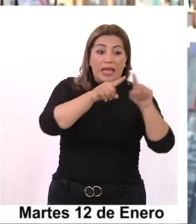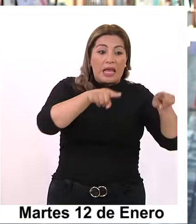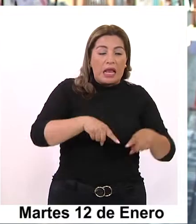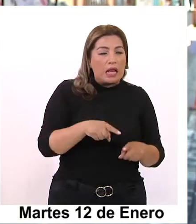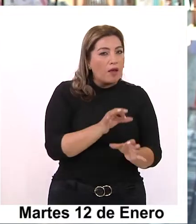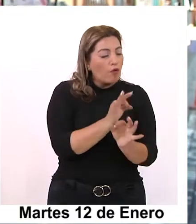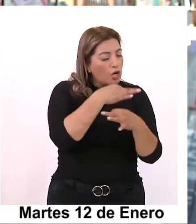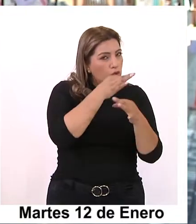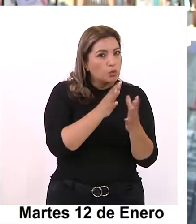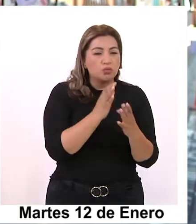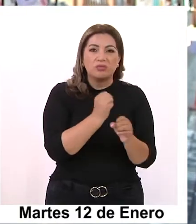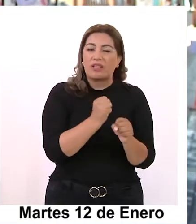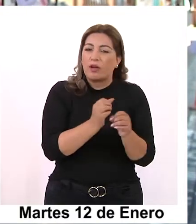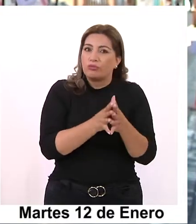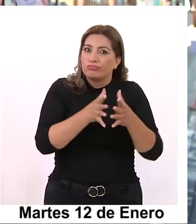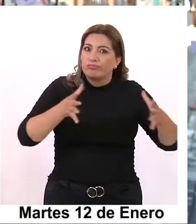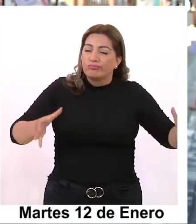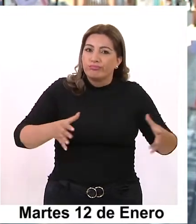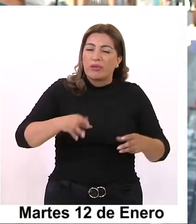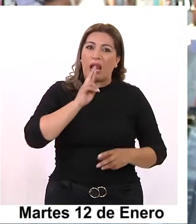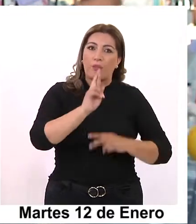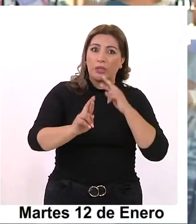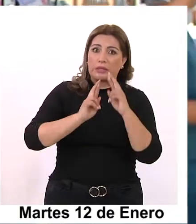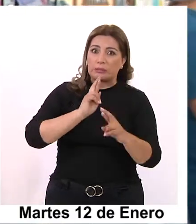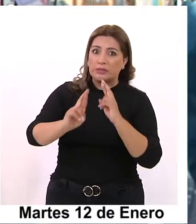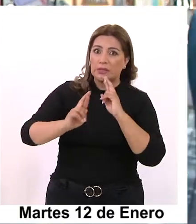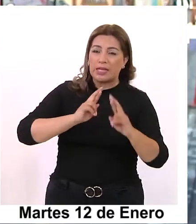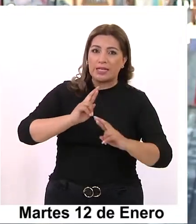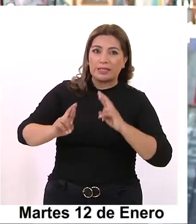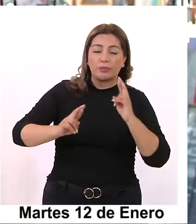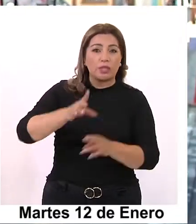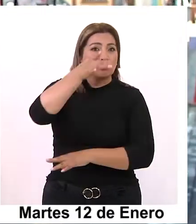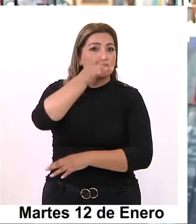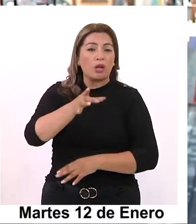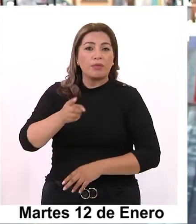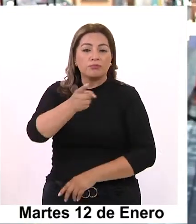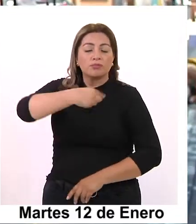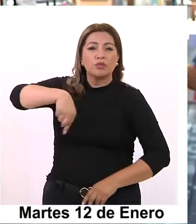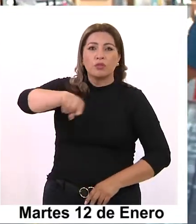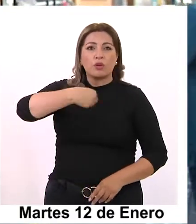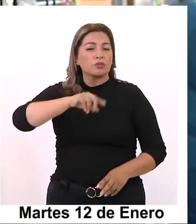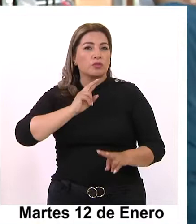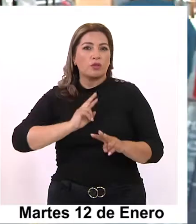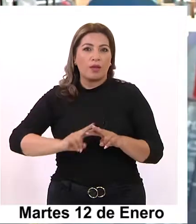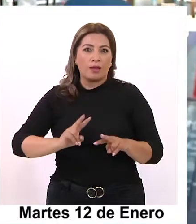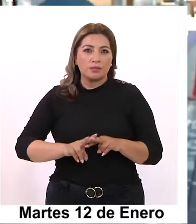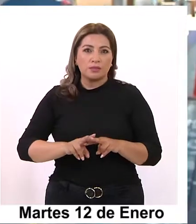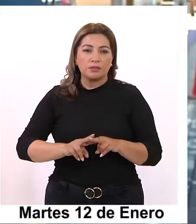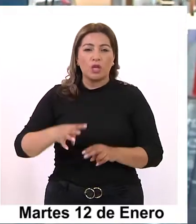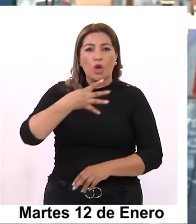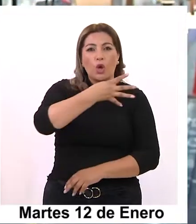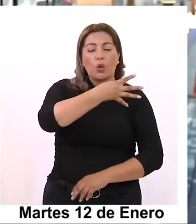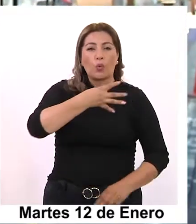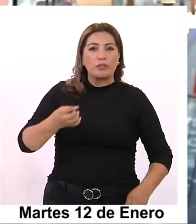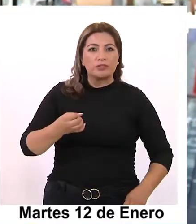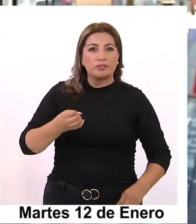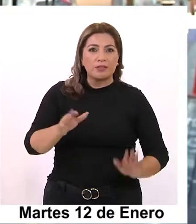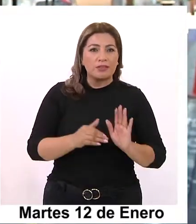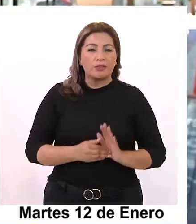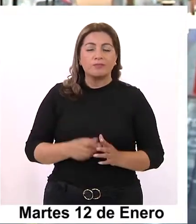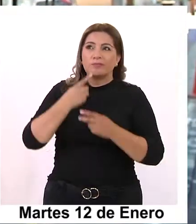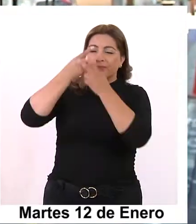bastante arduo en el procesamiento de las muestras. O sea, solamente nosotros generamos 400 muestras